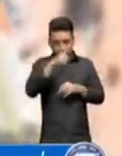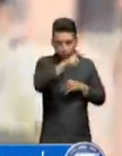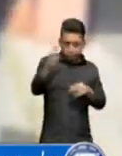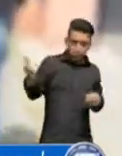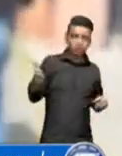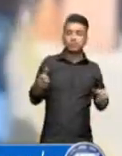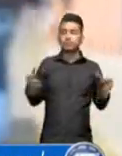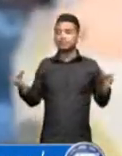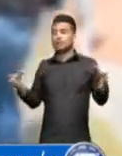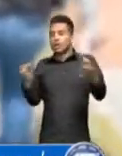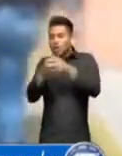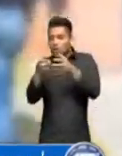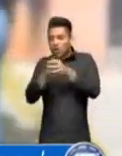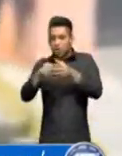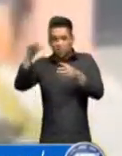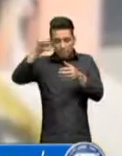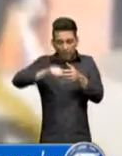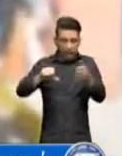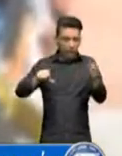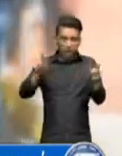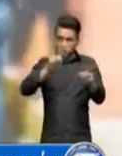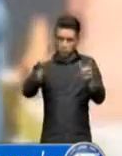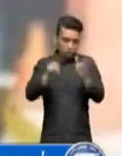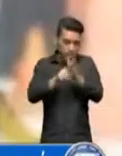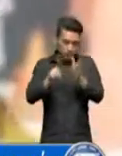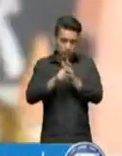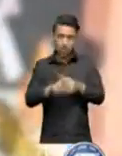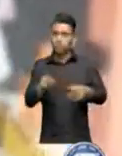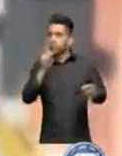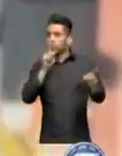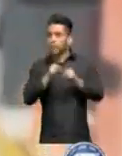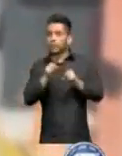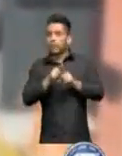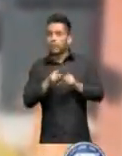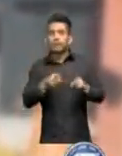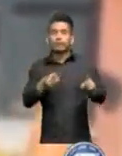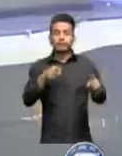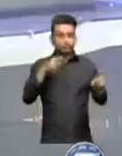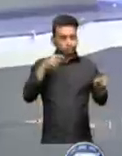extorsiva de tránsito y conspiración para la obstrucción extorsiva de tránsito.